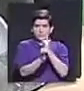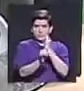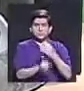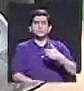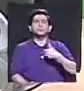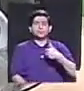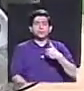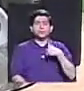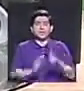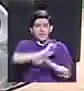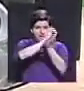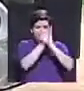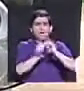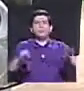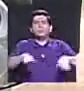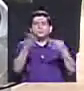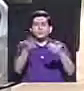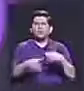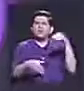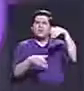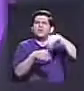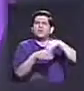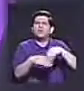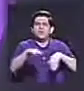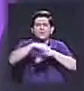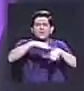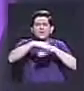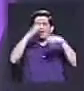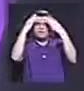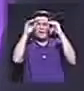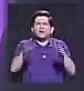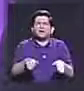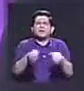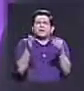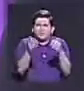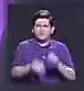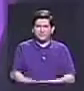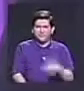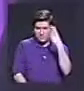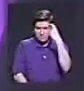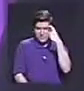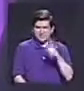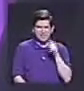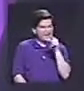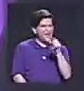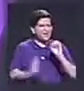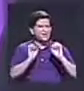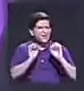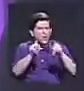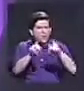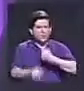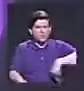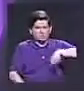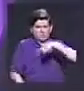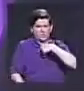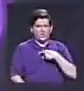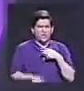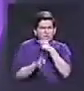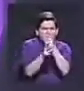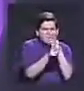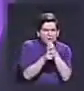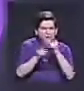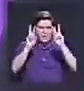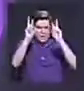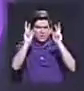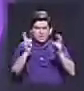instituciones tienen que adaptarse a esos cambios. ¿Qué incluiría esta base de datos? ¿De qué manera podemos entender cómo una base de datos permite que nosotros monitoreemos que